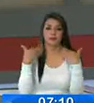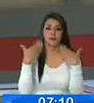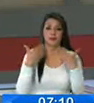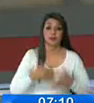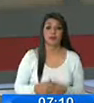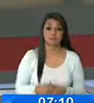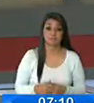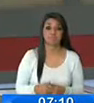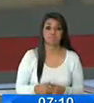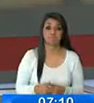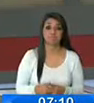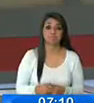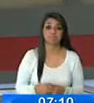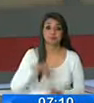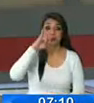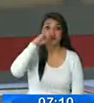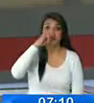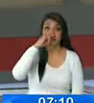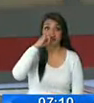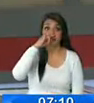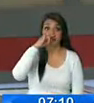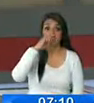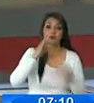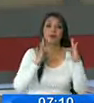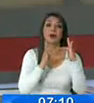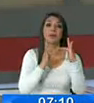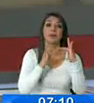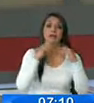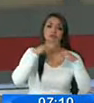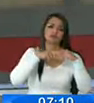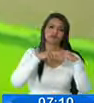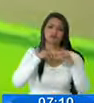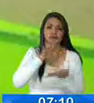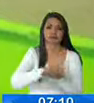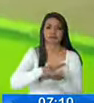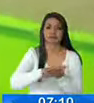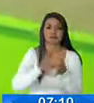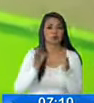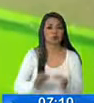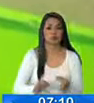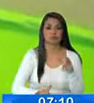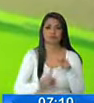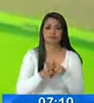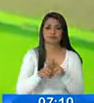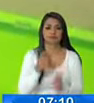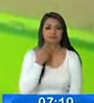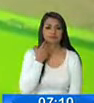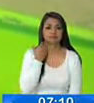ocurrió mientras el pequeño descansaba en su cama.